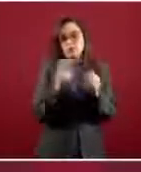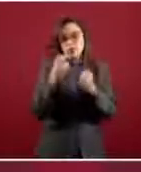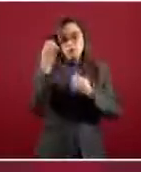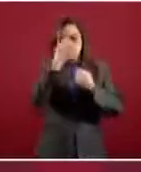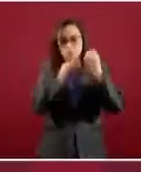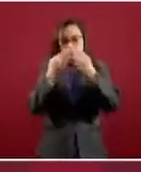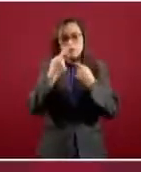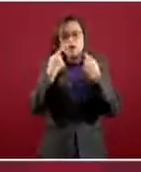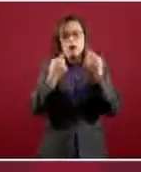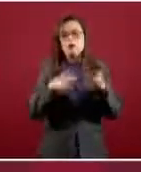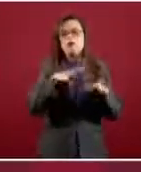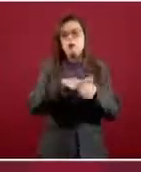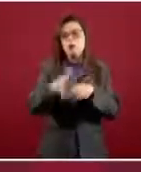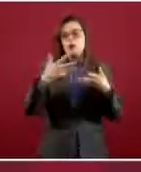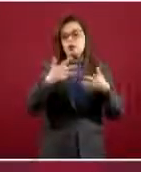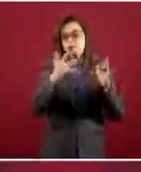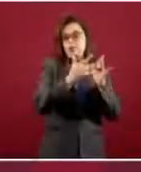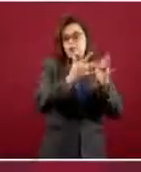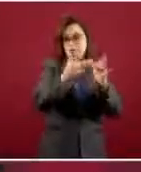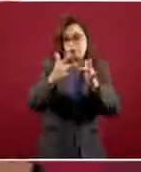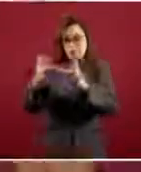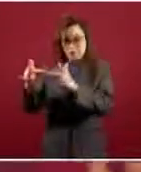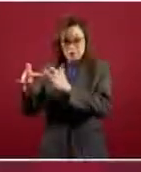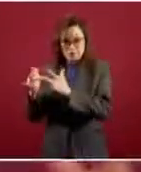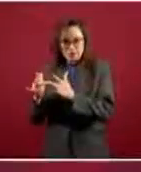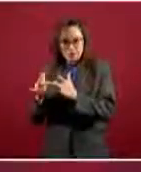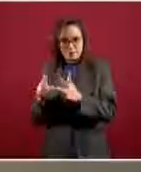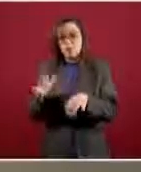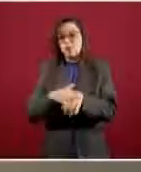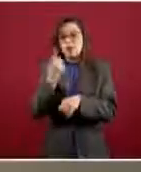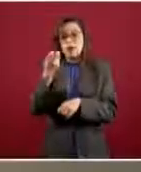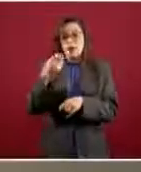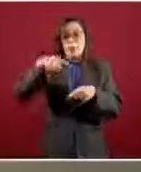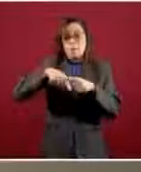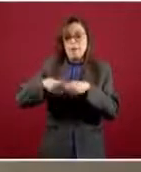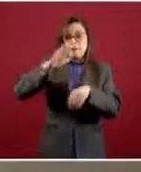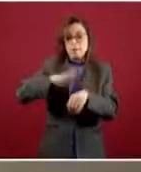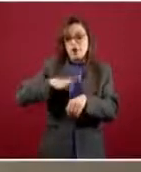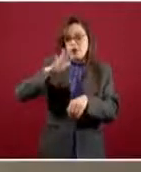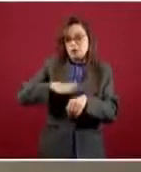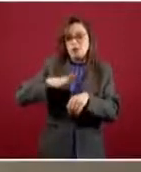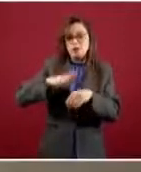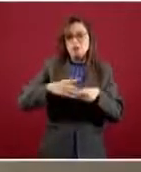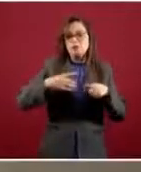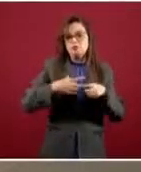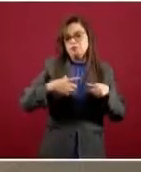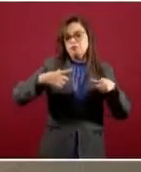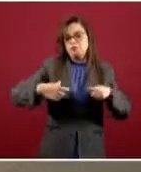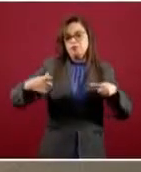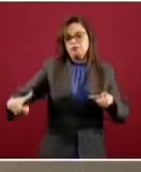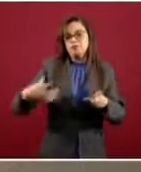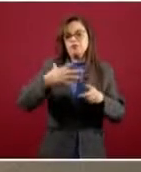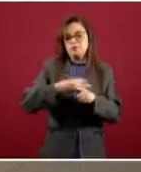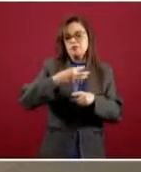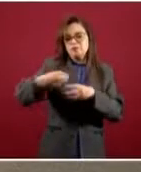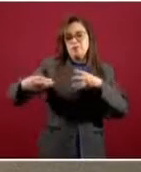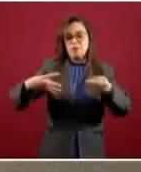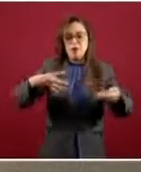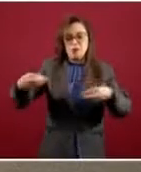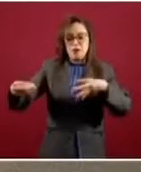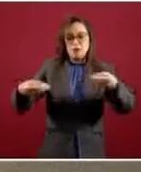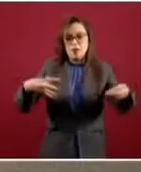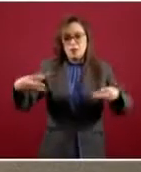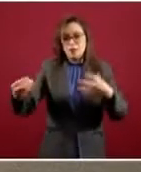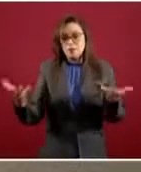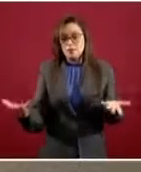tiene límites, porque en la medida en que empiezan a surgir más y más y más casos, obviamente la medida no es una garantía de que ya no va a haber